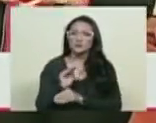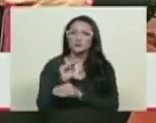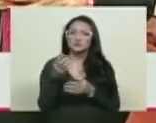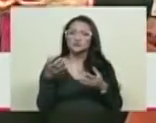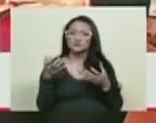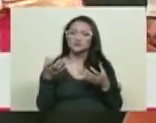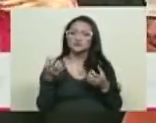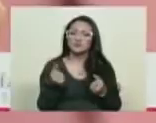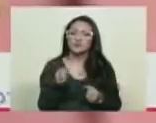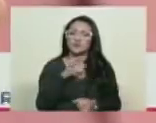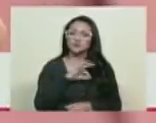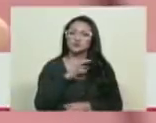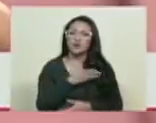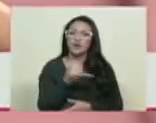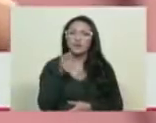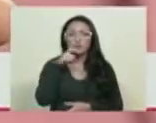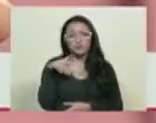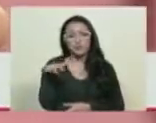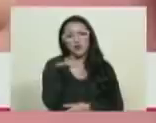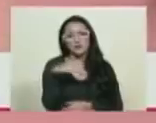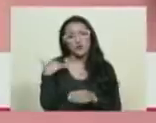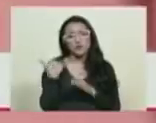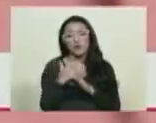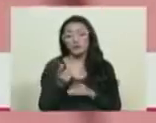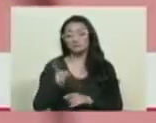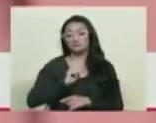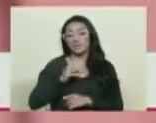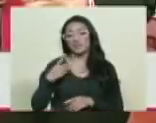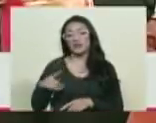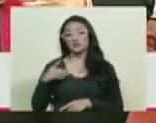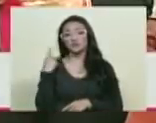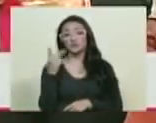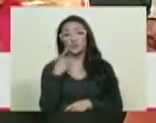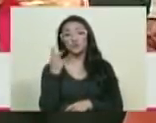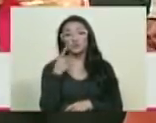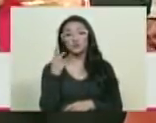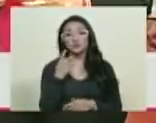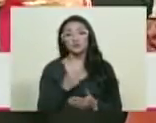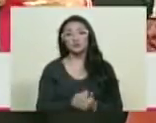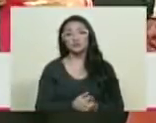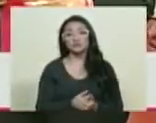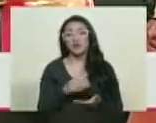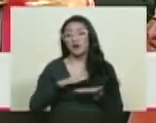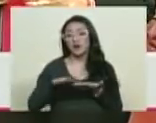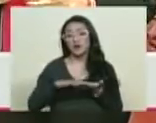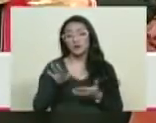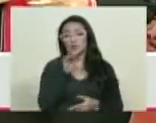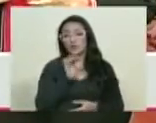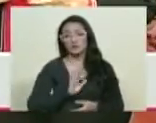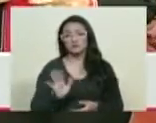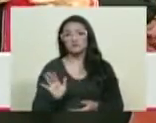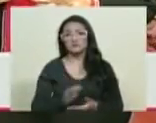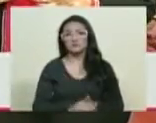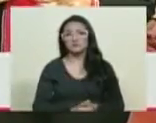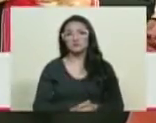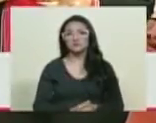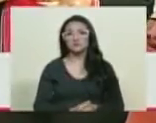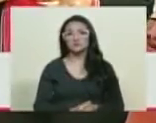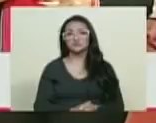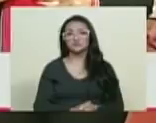social sobre nuestro pueblo así debo ejercer cuando me toca mis derechos políticos y no hay excusa para mí no hay